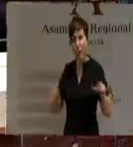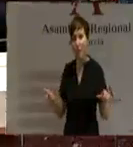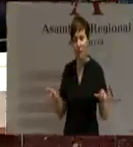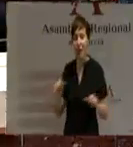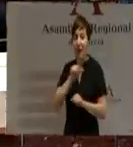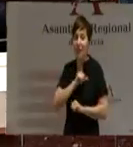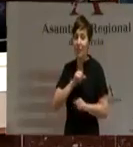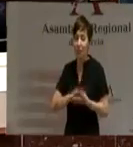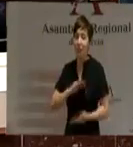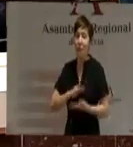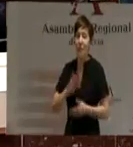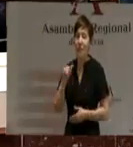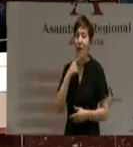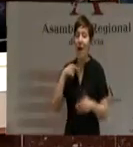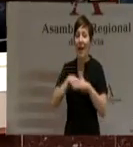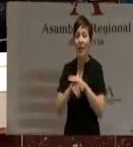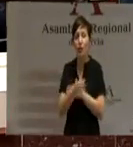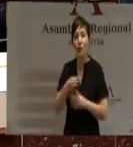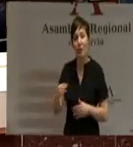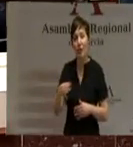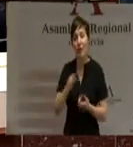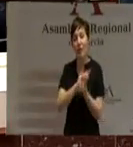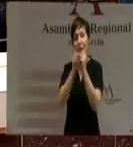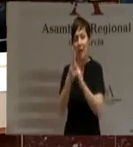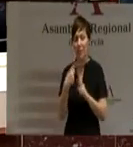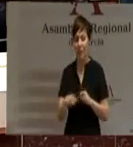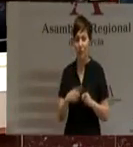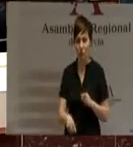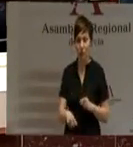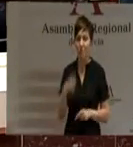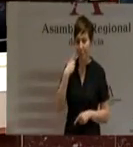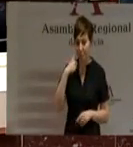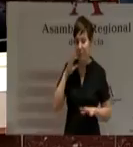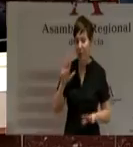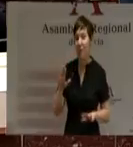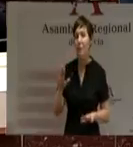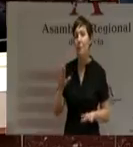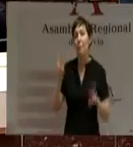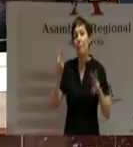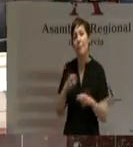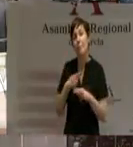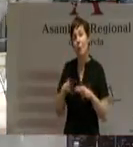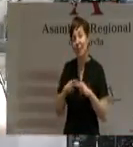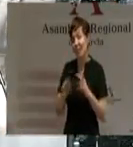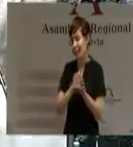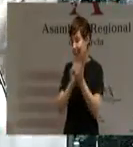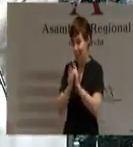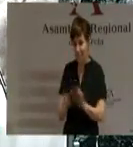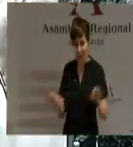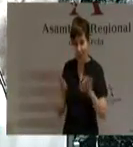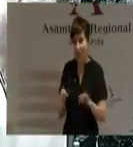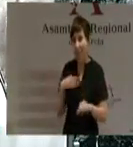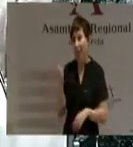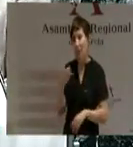algún tipo de gestión eficaz que cambie las cosas. Pero mire, sin cambiar las políticas no cambian los